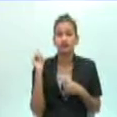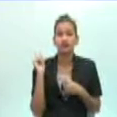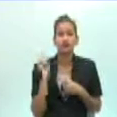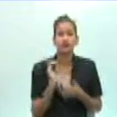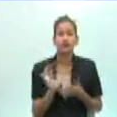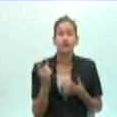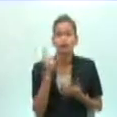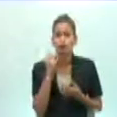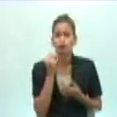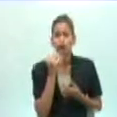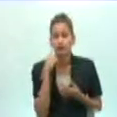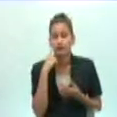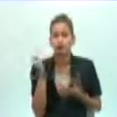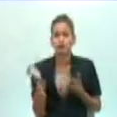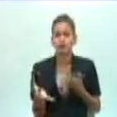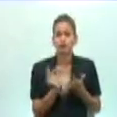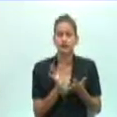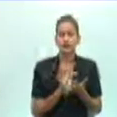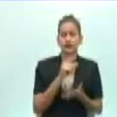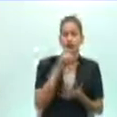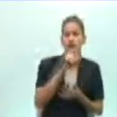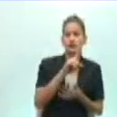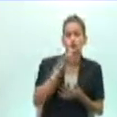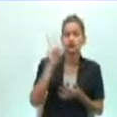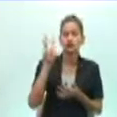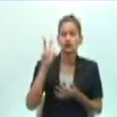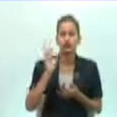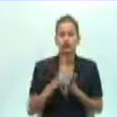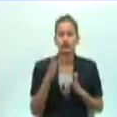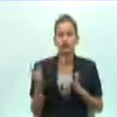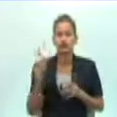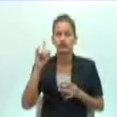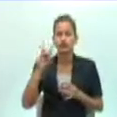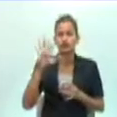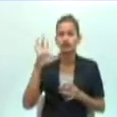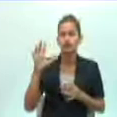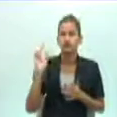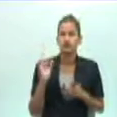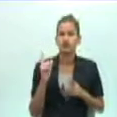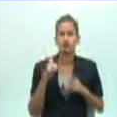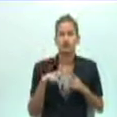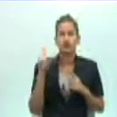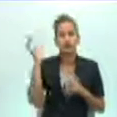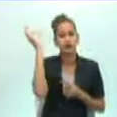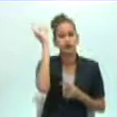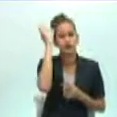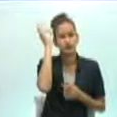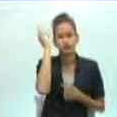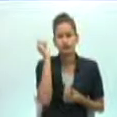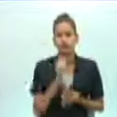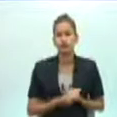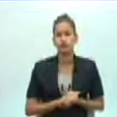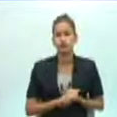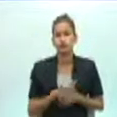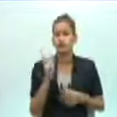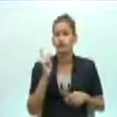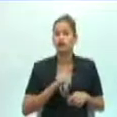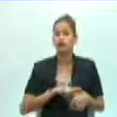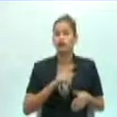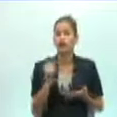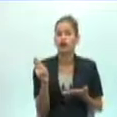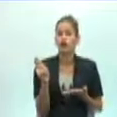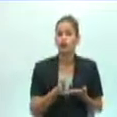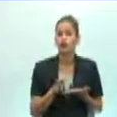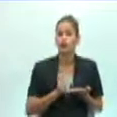la 95 de su libro de español. Breve tiempo para que no anotó las páginas